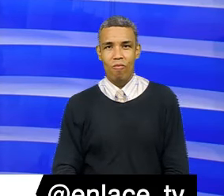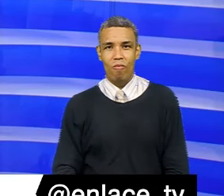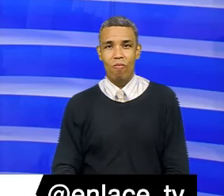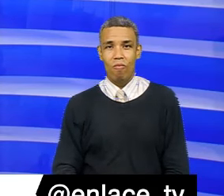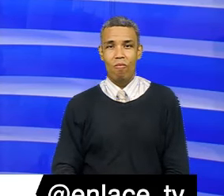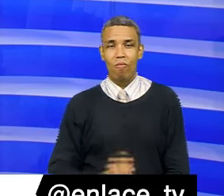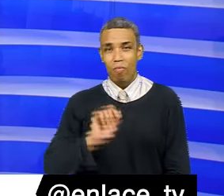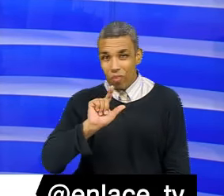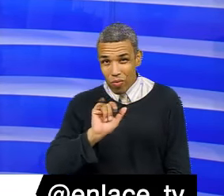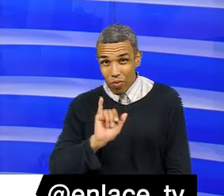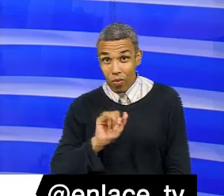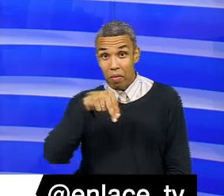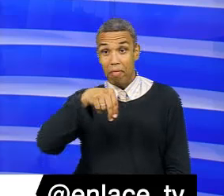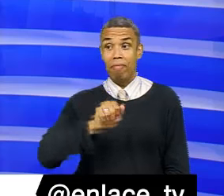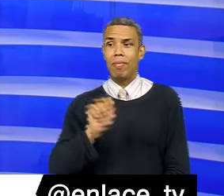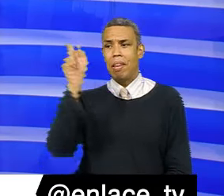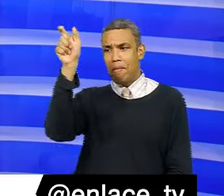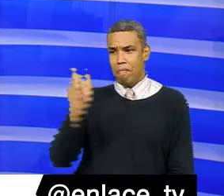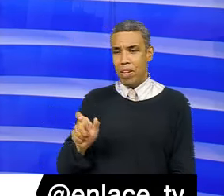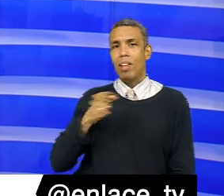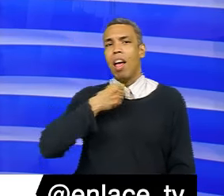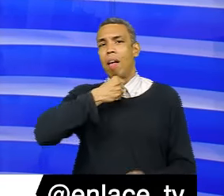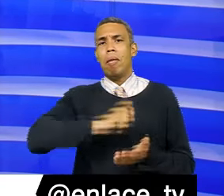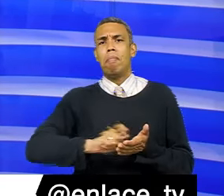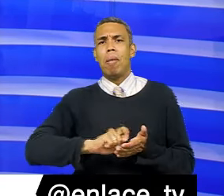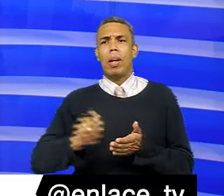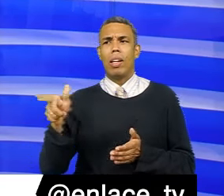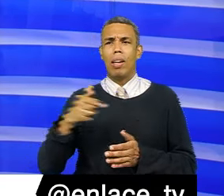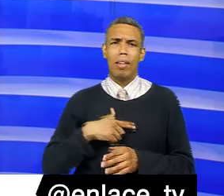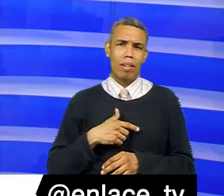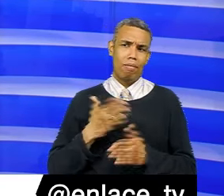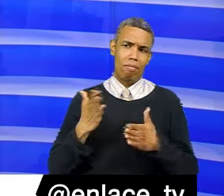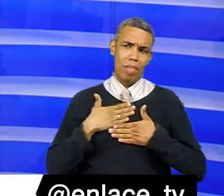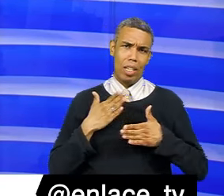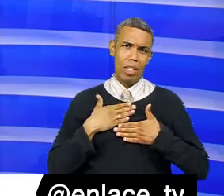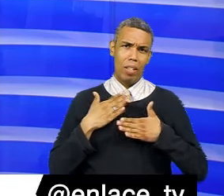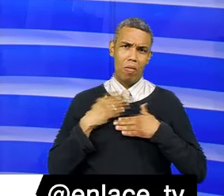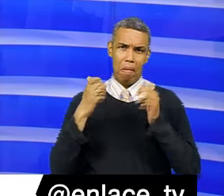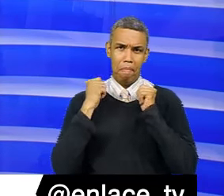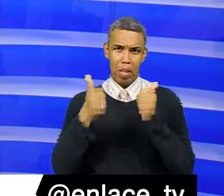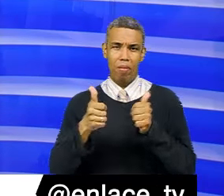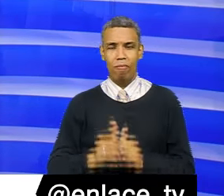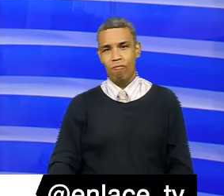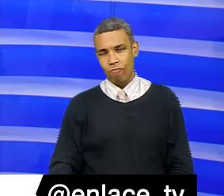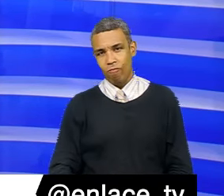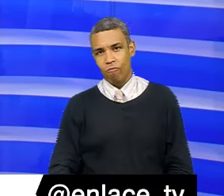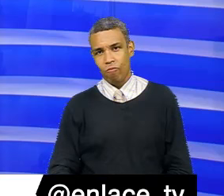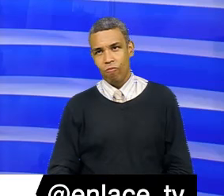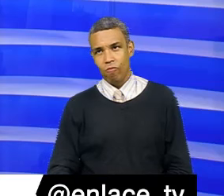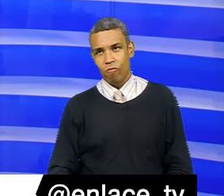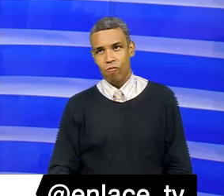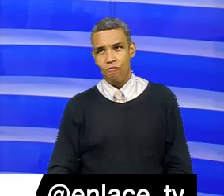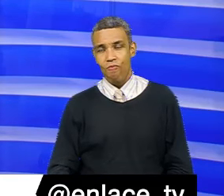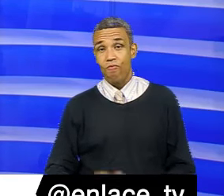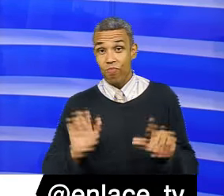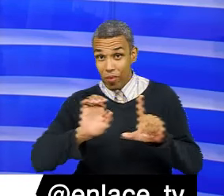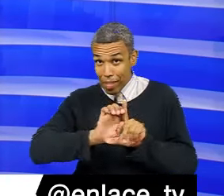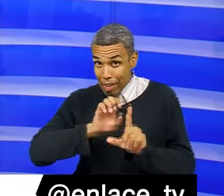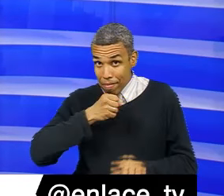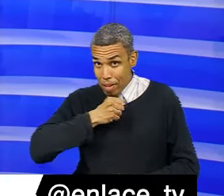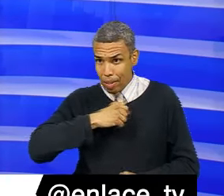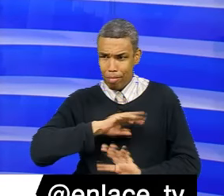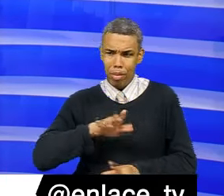Felicitaciones a nuestra periodista Lina Brujés por excelente cubrimiento, excelente labor. Enlace Televisión, Enlace Noticias en